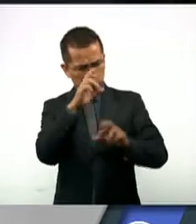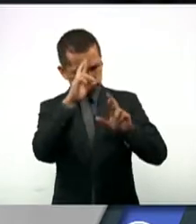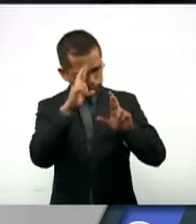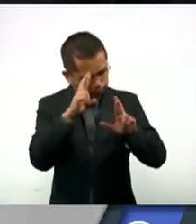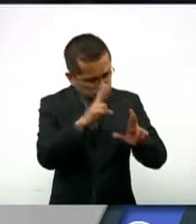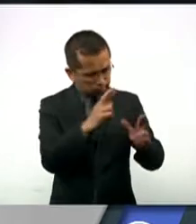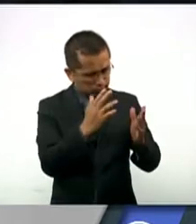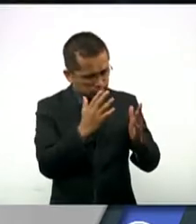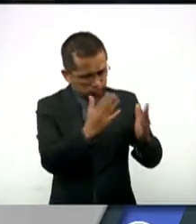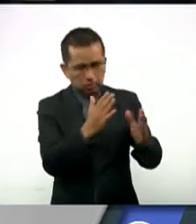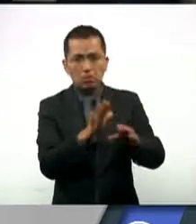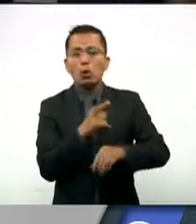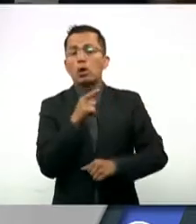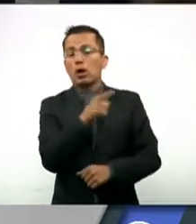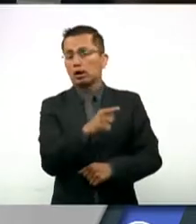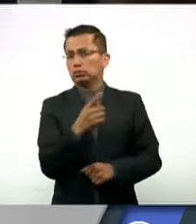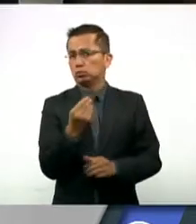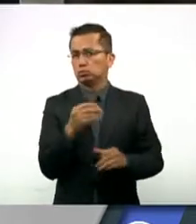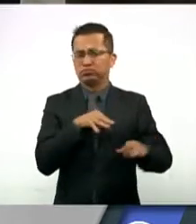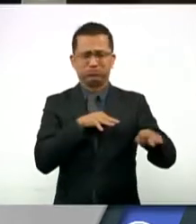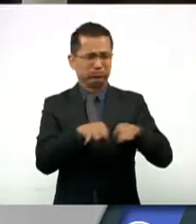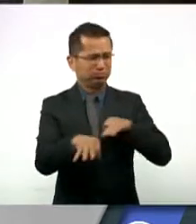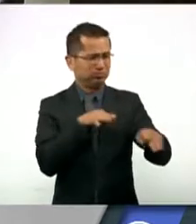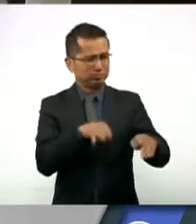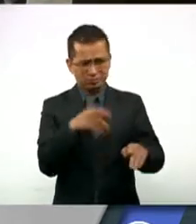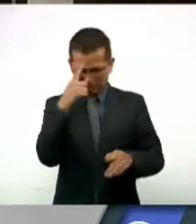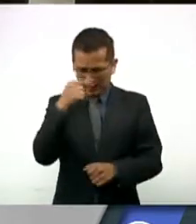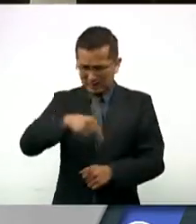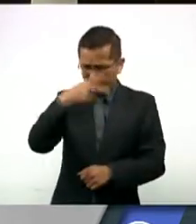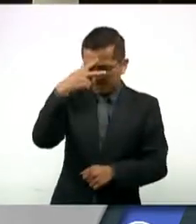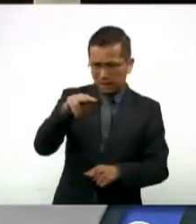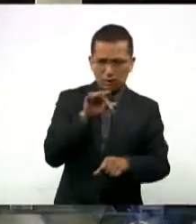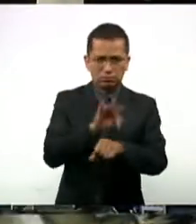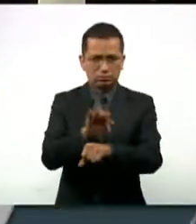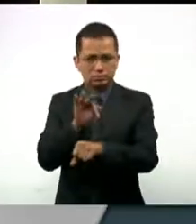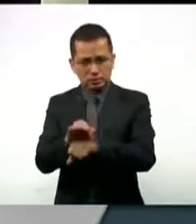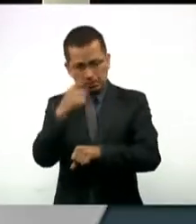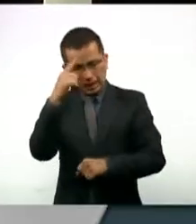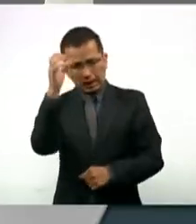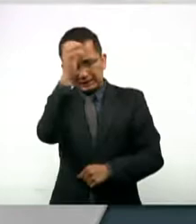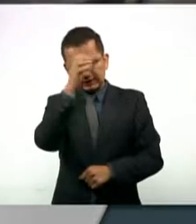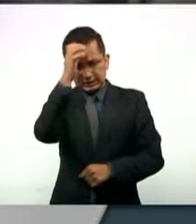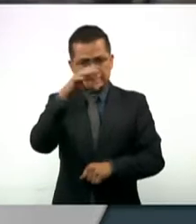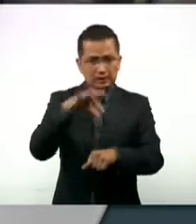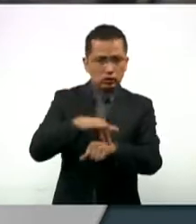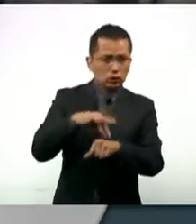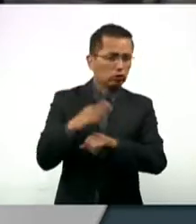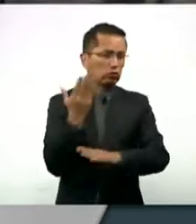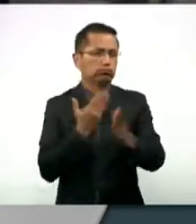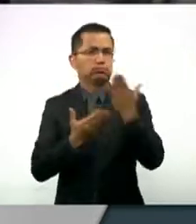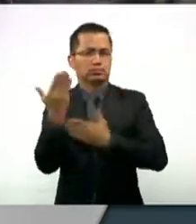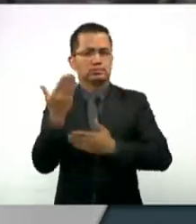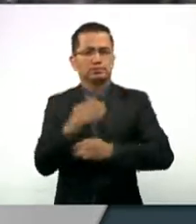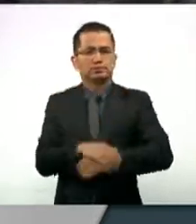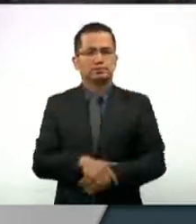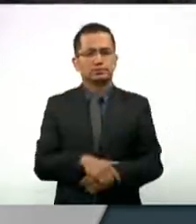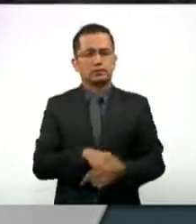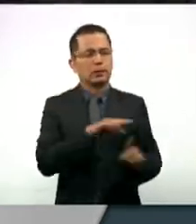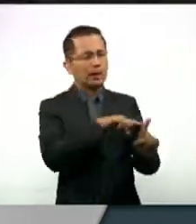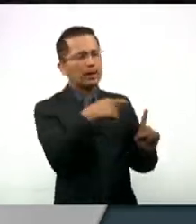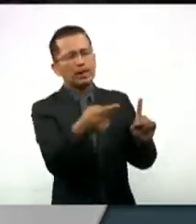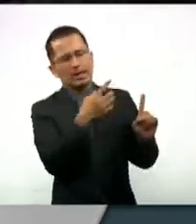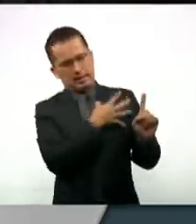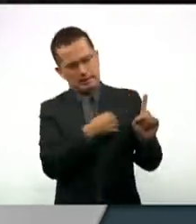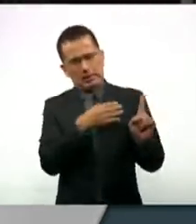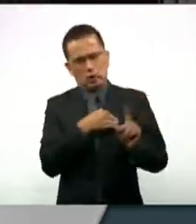su entrega al país y por el desarrollo de la ciencia médica mexicana fue el hijo del galardonado jesús agustín